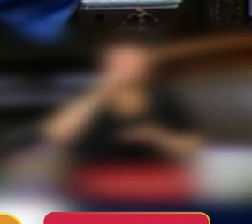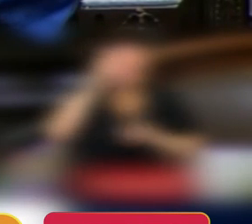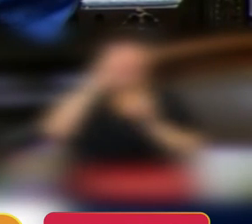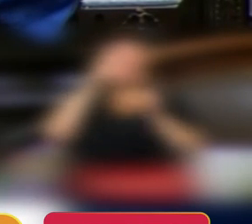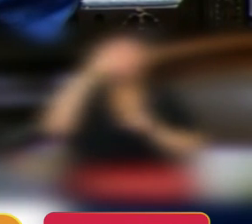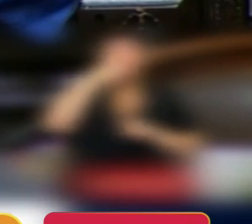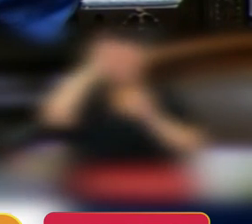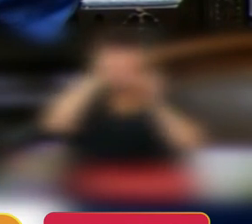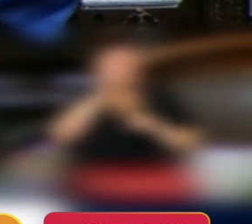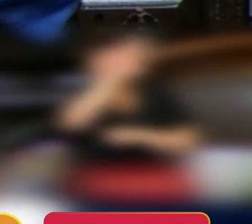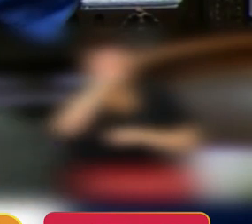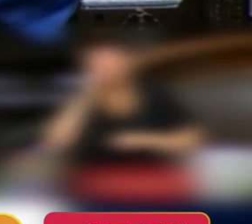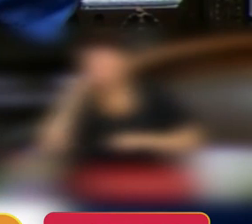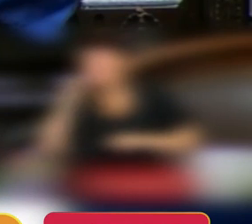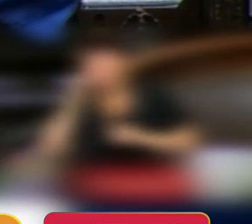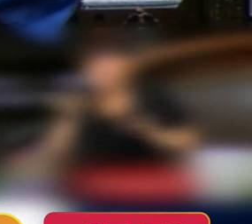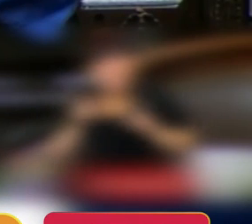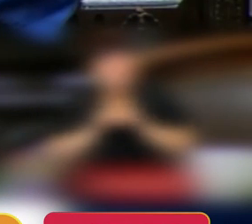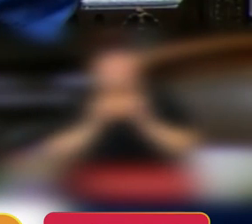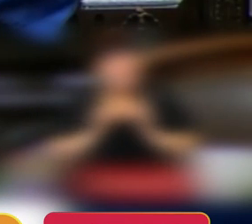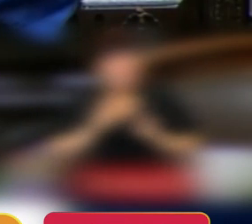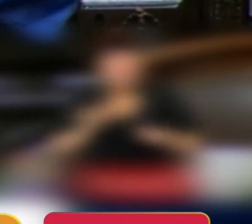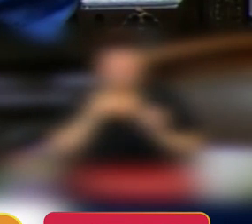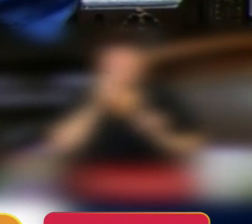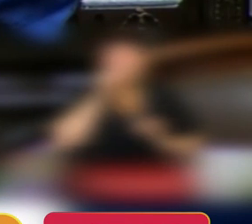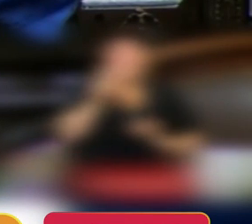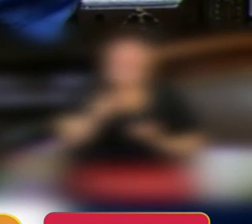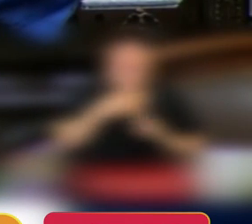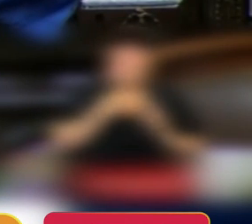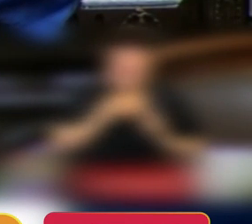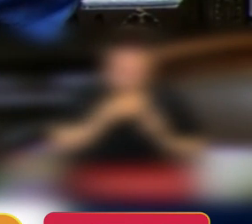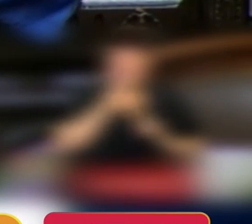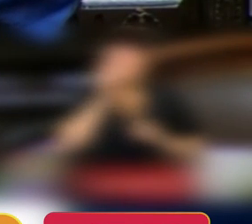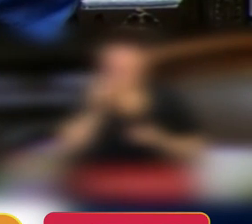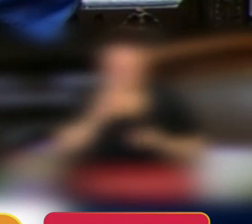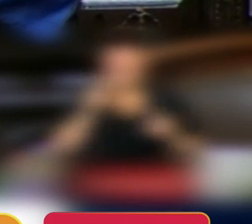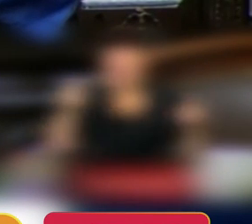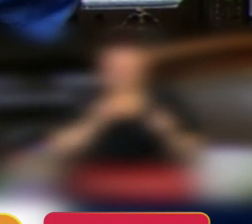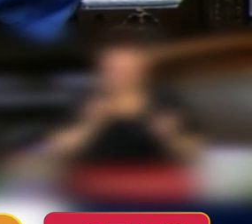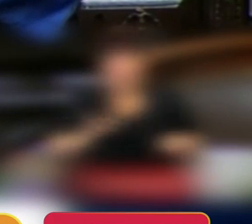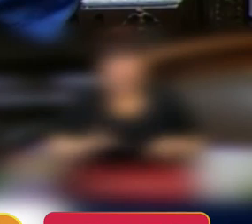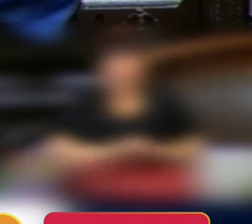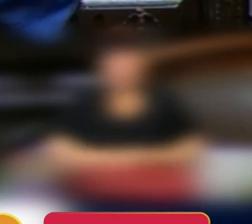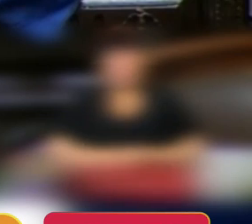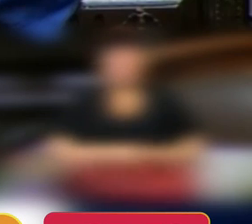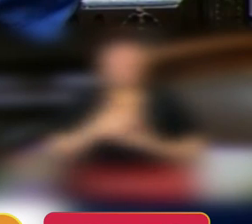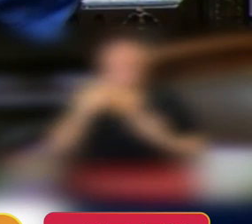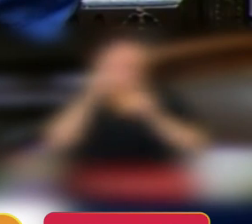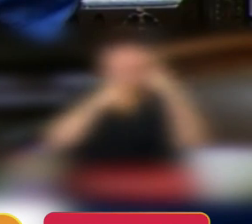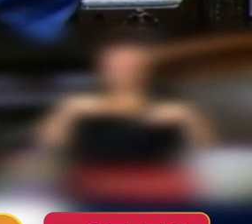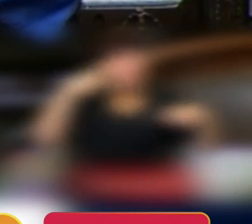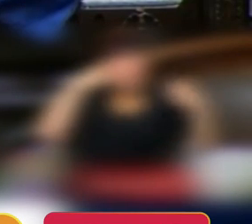en Mendoza. Me parece que era innecesario ese calificativo porque podemos estar de